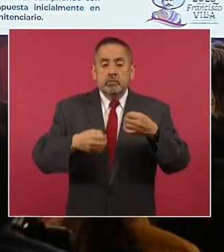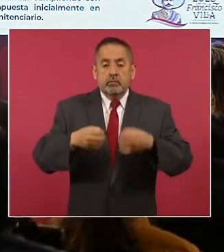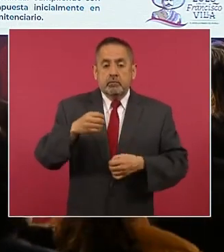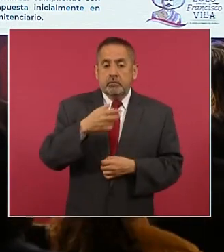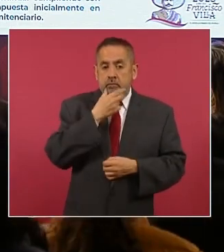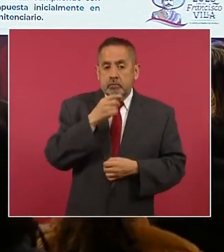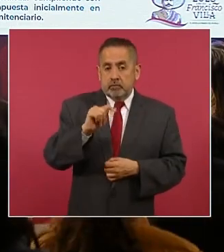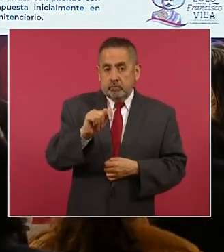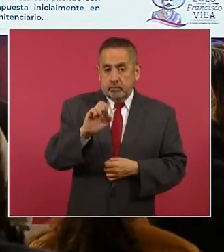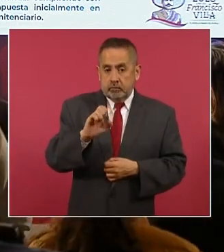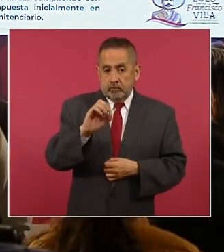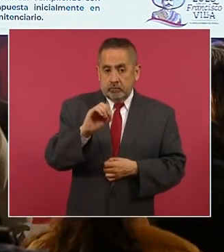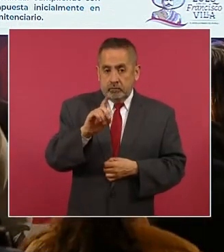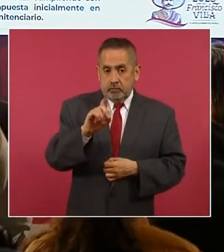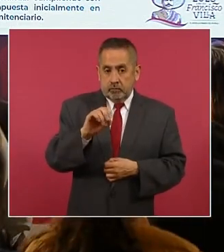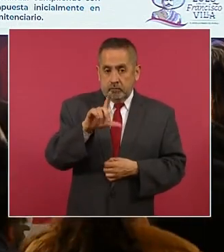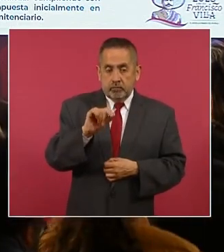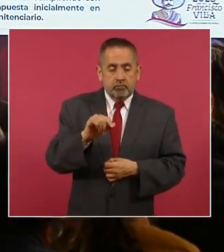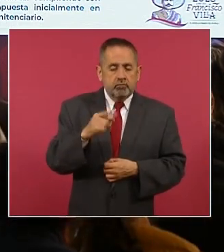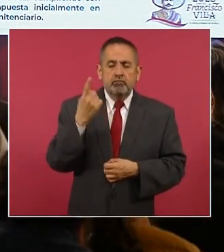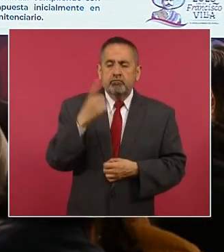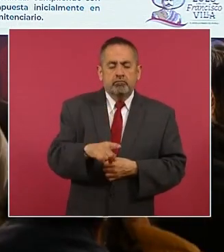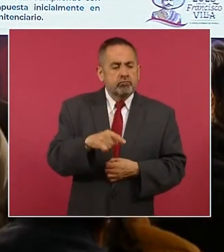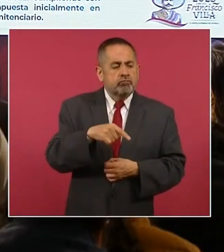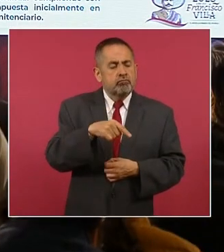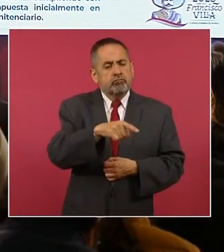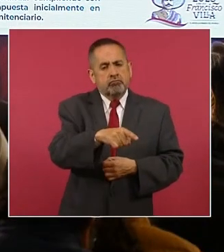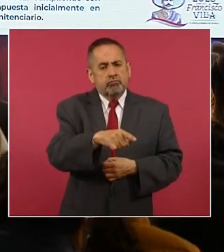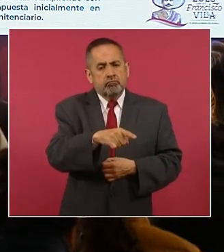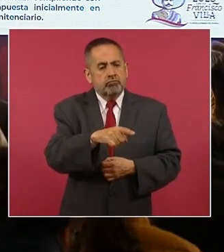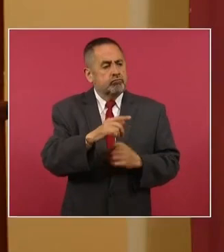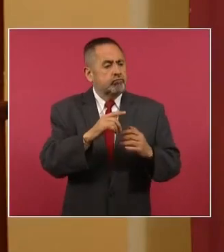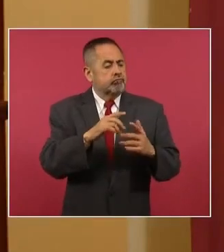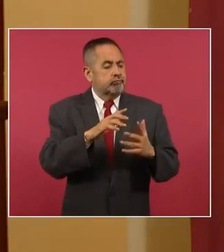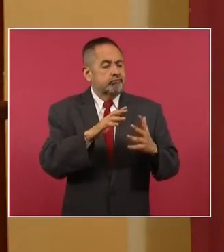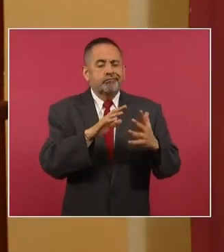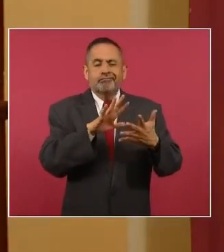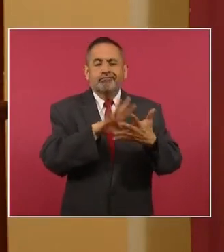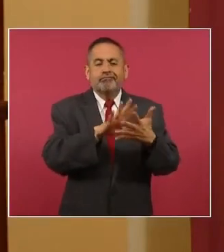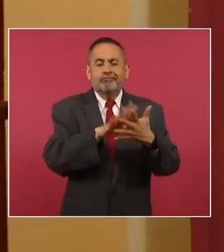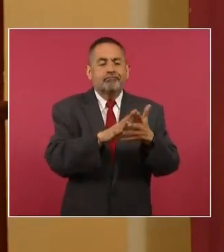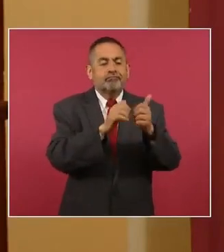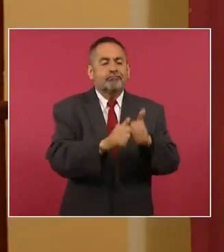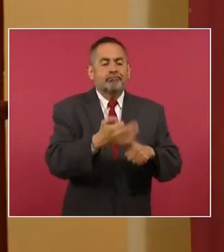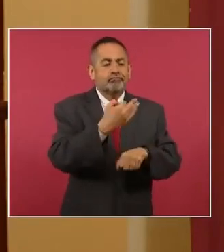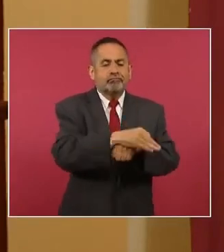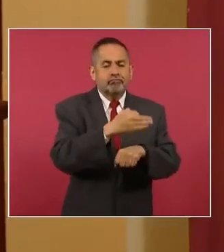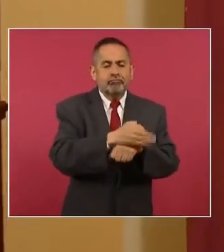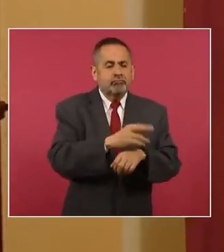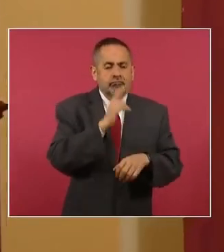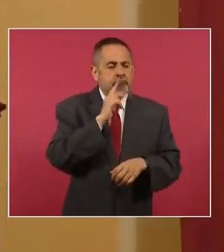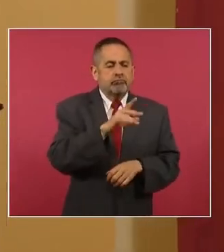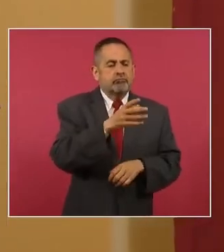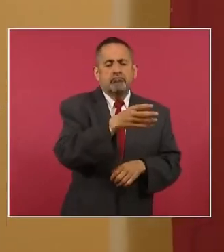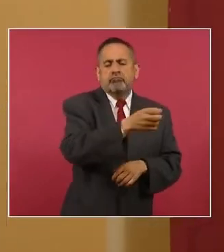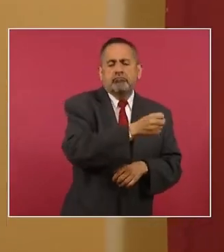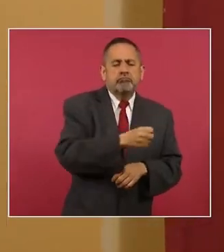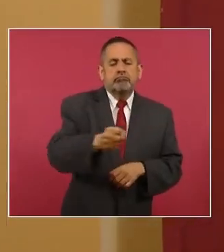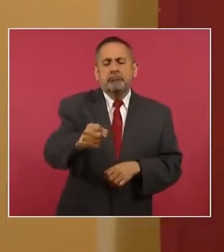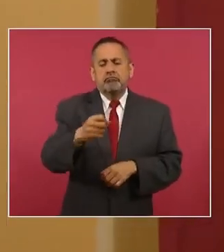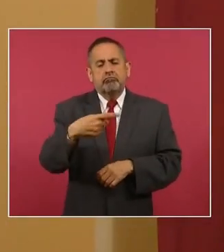Teodulo Pacheco Pacheco ordenó el cambio de medida cautelar de